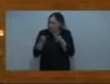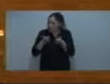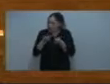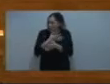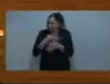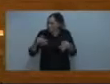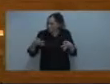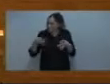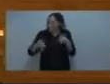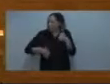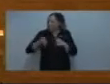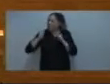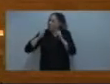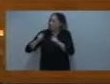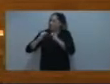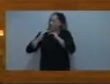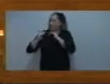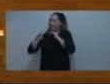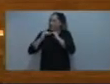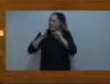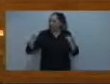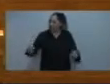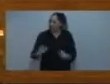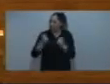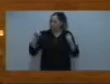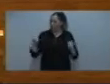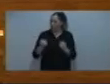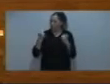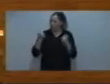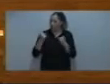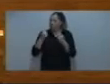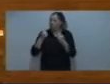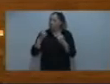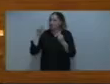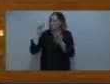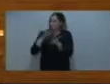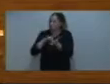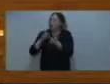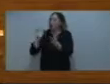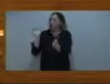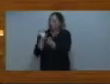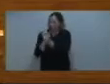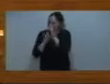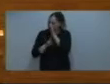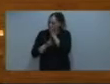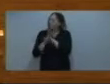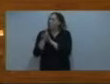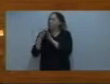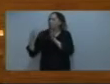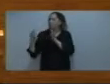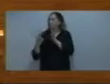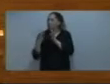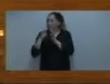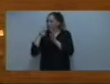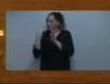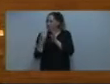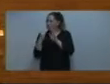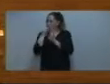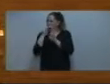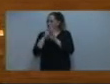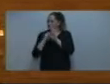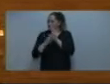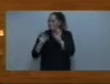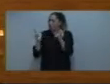dotar de estabilidad la actuación que se está desarrollando en dicho centro penitenciario bajo el programa de unidad